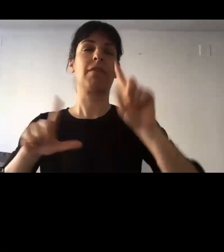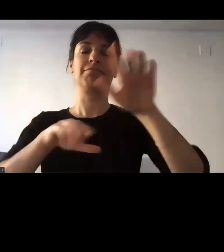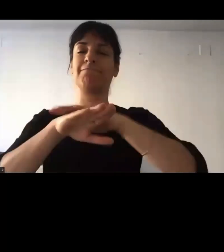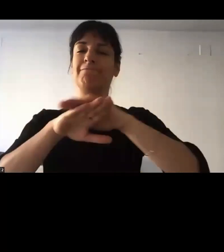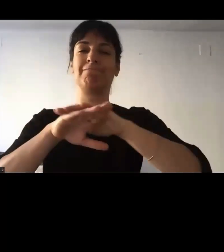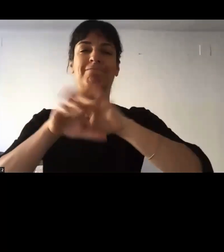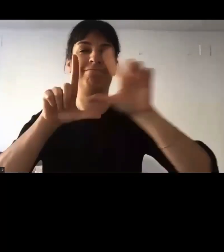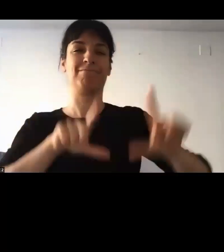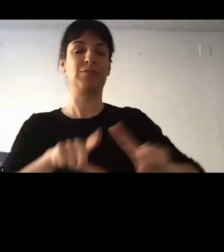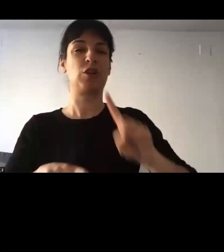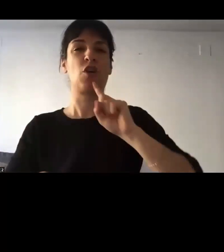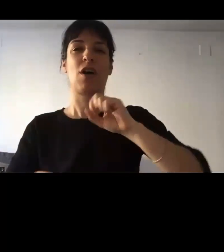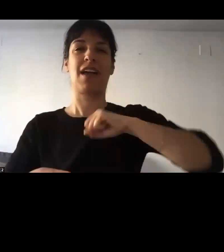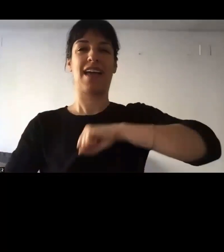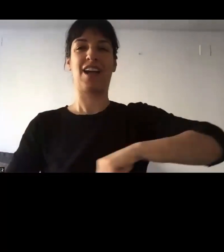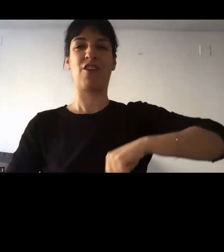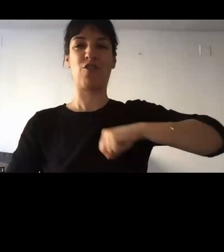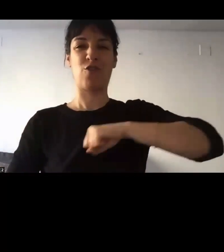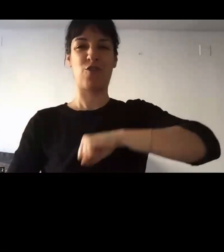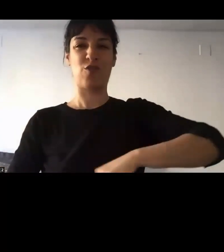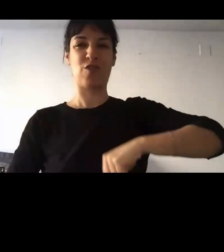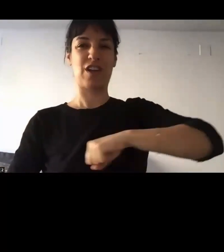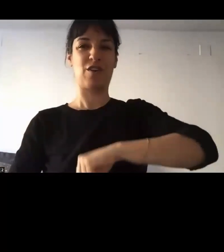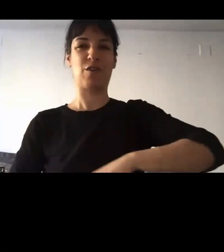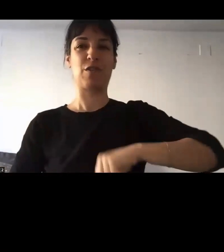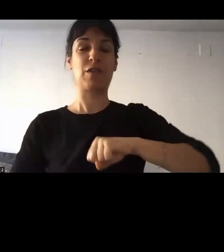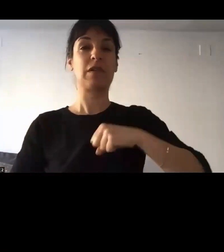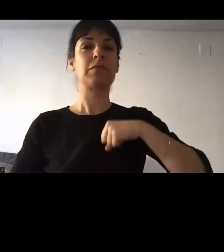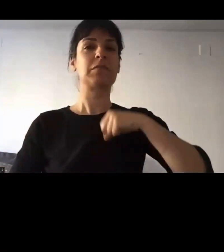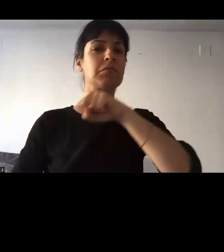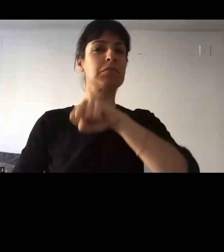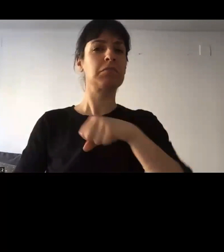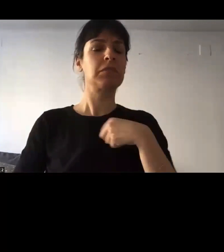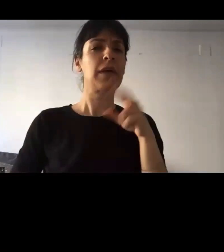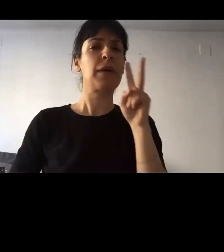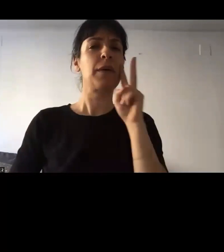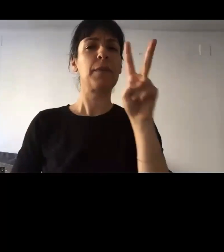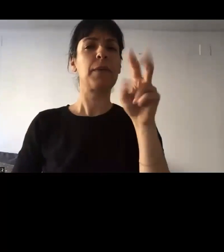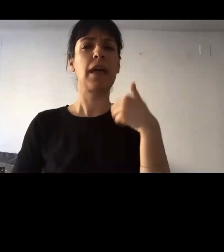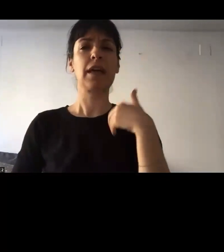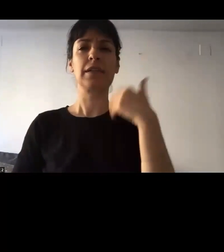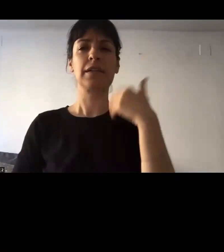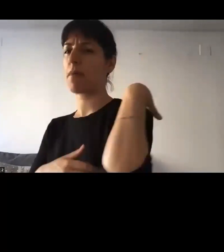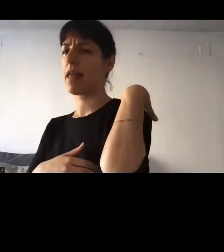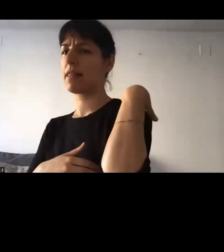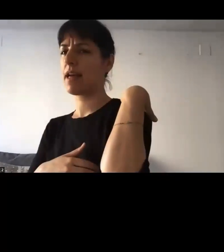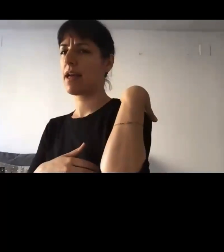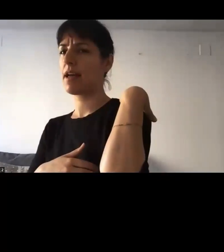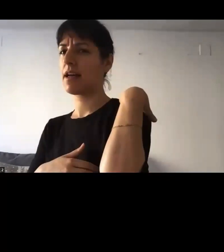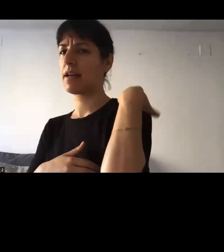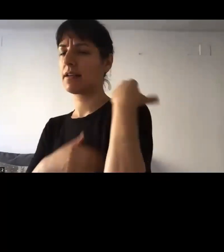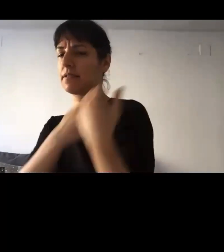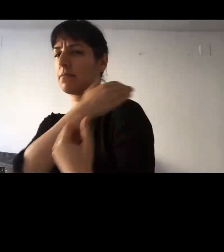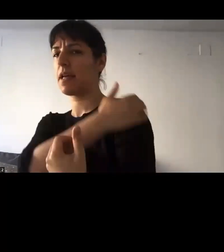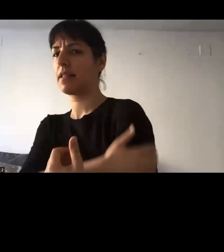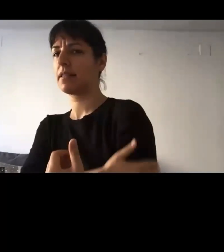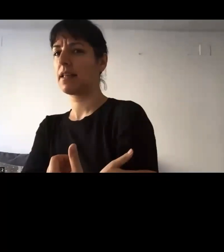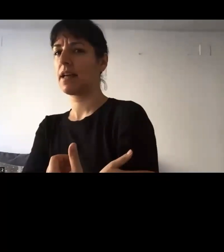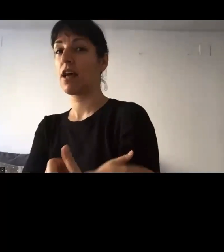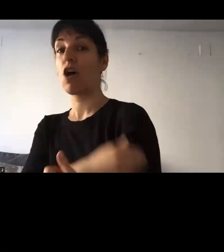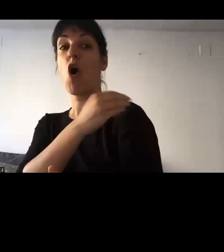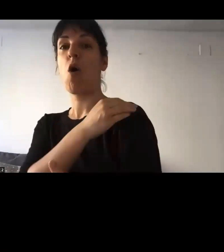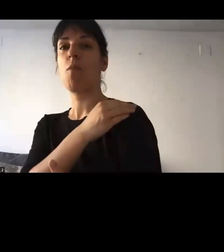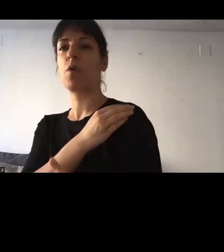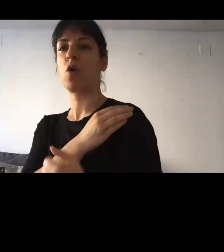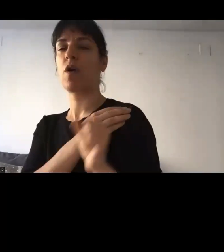ecografías, lo que se veía en mi caso era que yo estaba de espaldas y mis dedos asomaban por encima de mis hombros. Cuando le